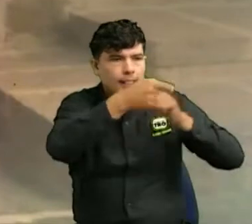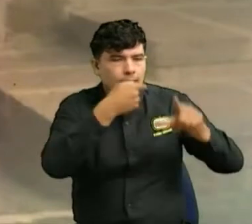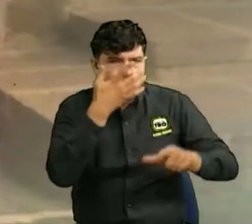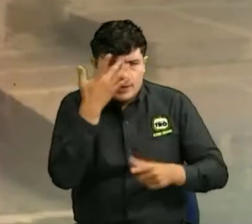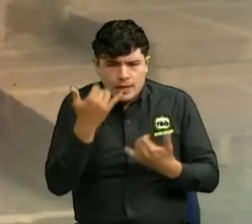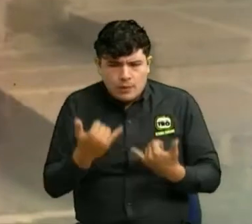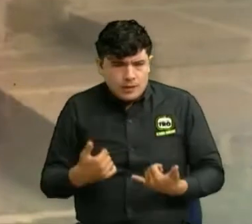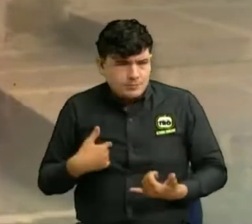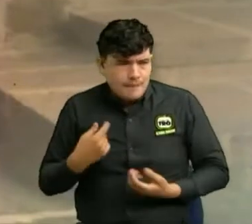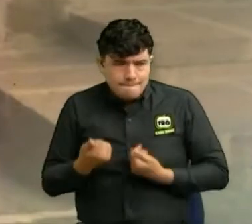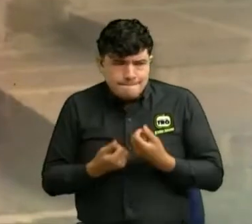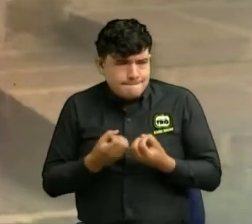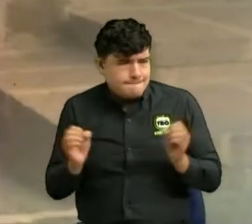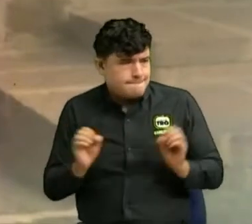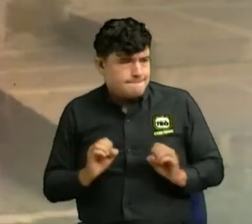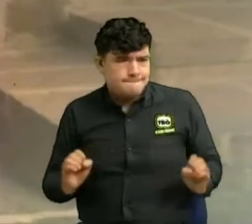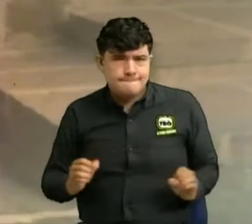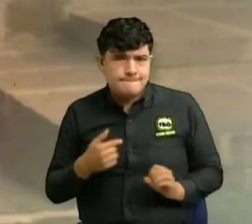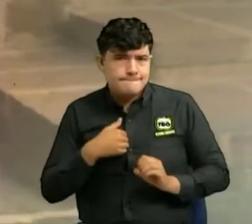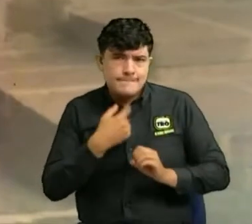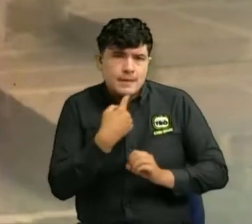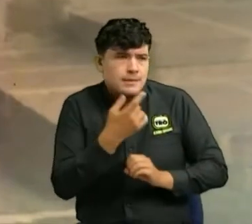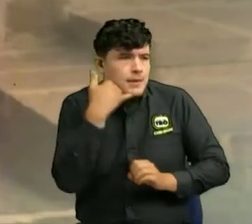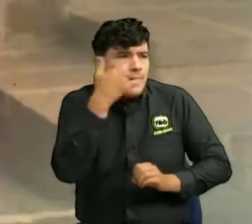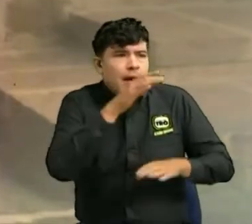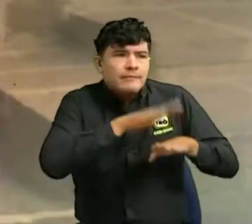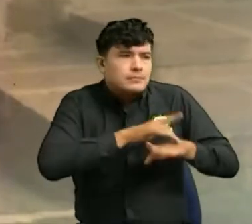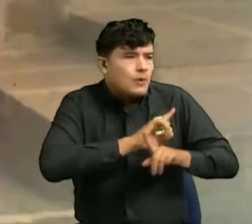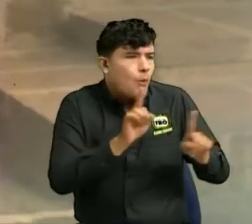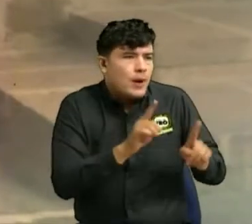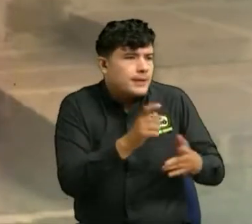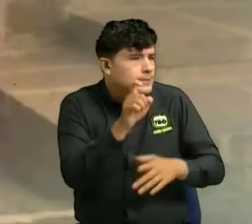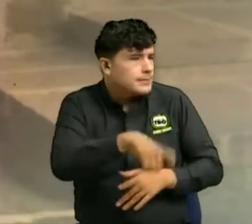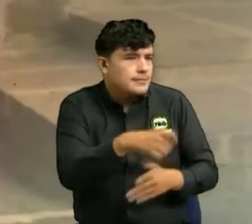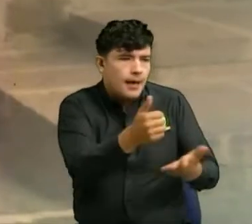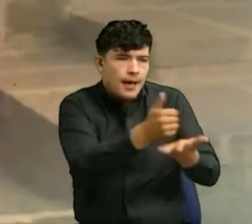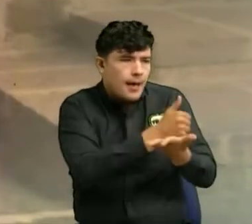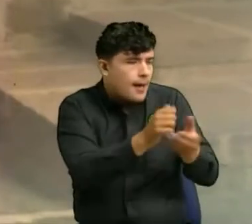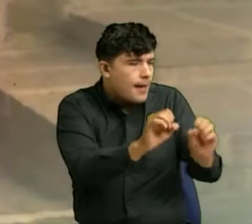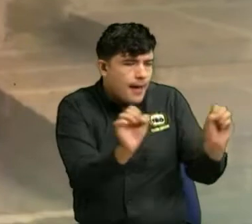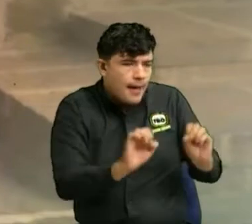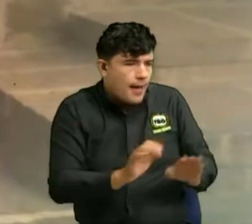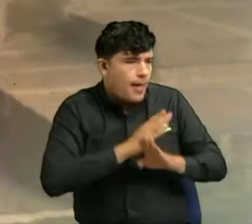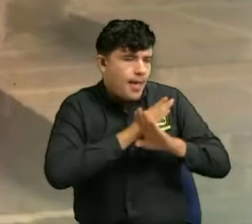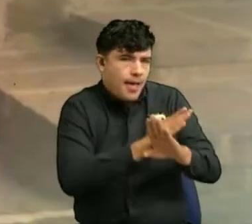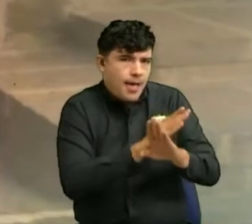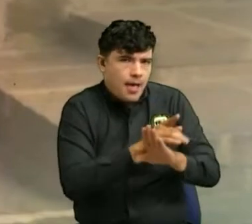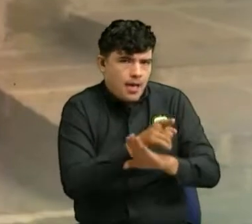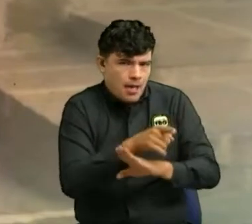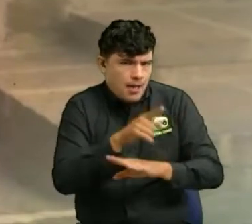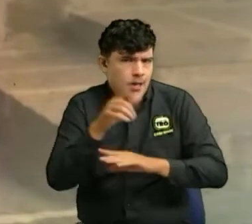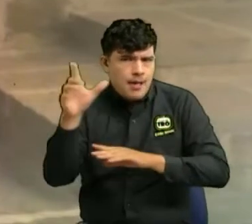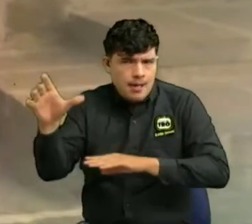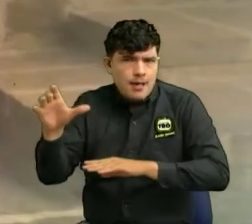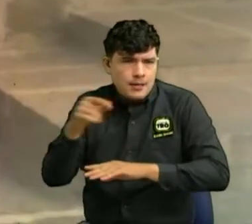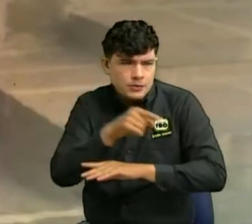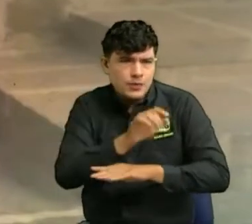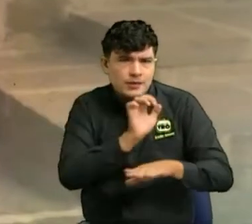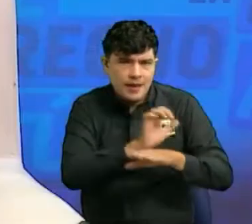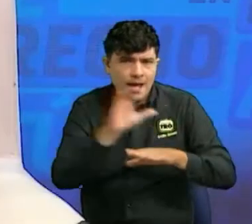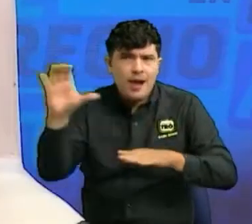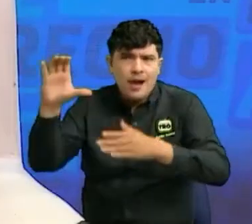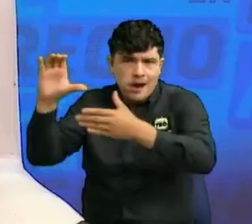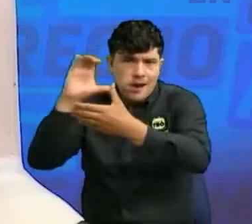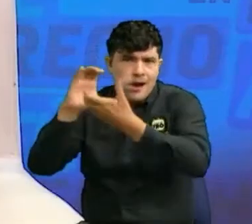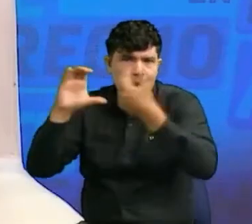hay razón para que le estén descontando un crédito que usted dice no haber recibido. A esta hora de la